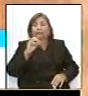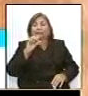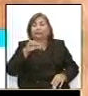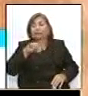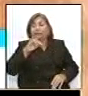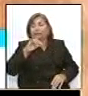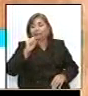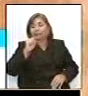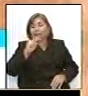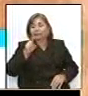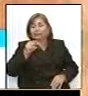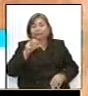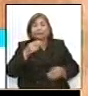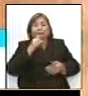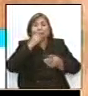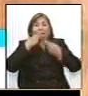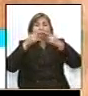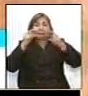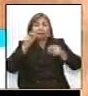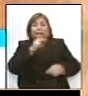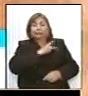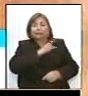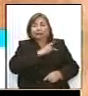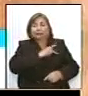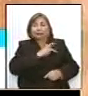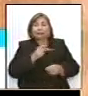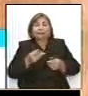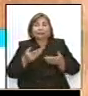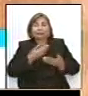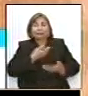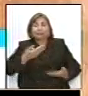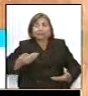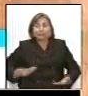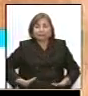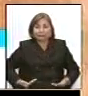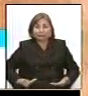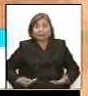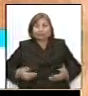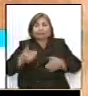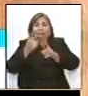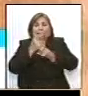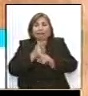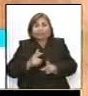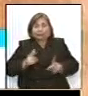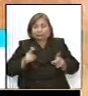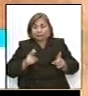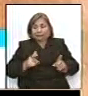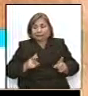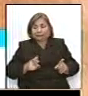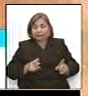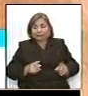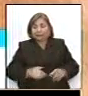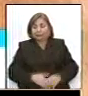de lanzar su precandidatura por Fuerza Popular a la Gobernación Regional de La Libertad.